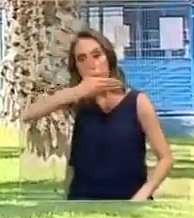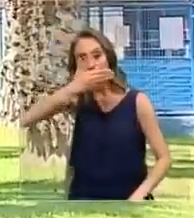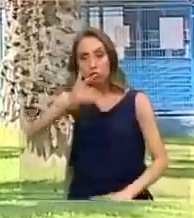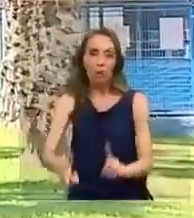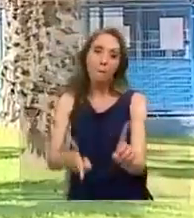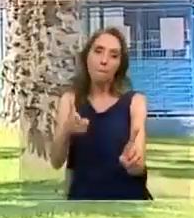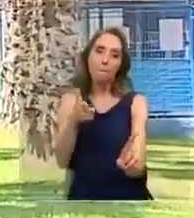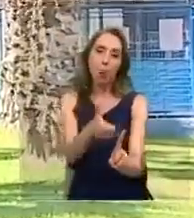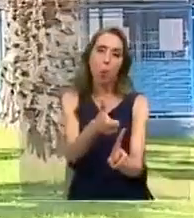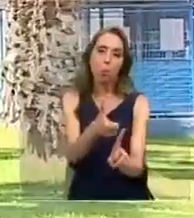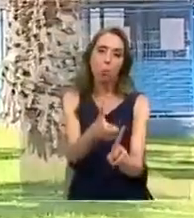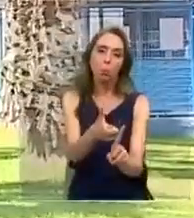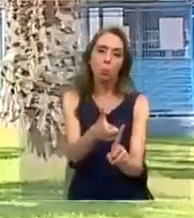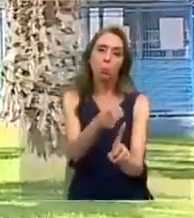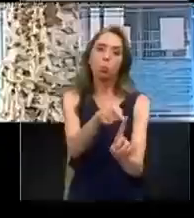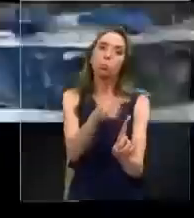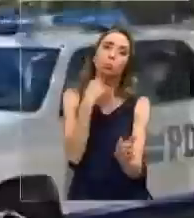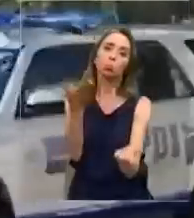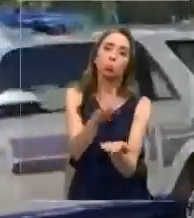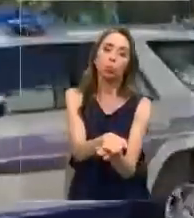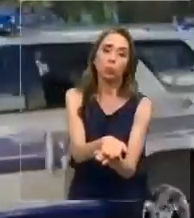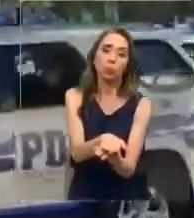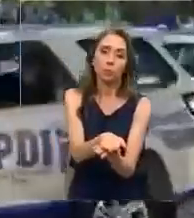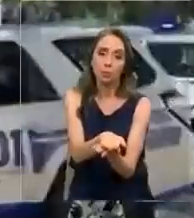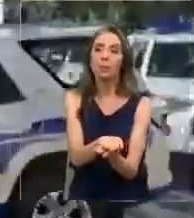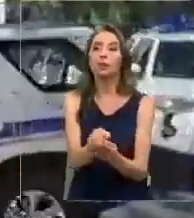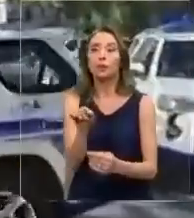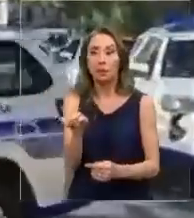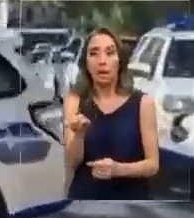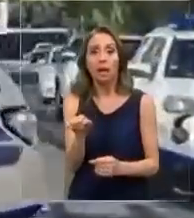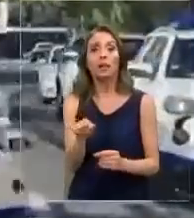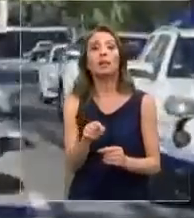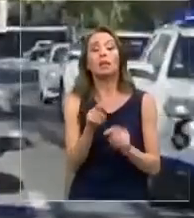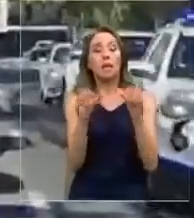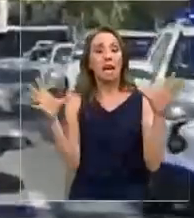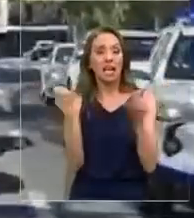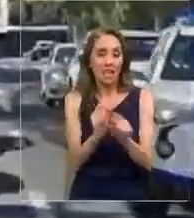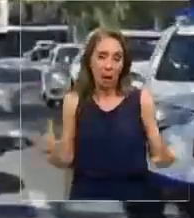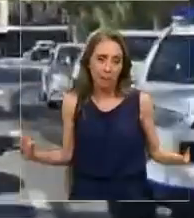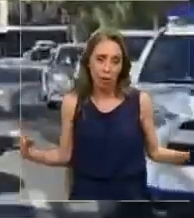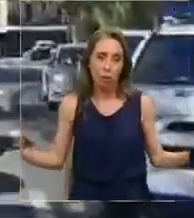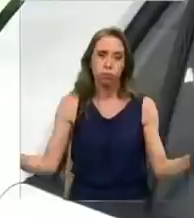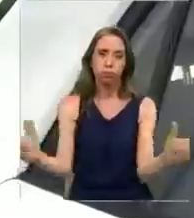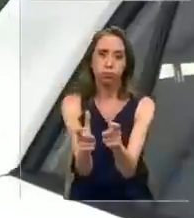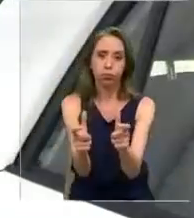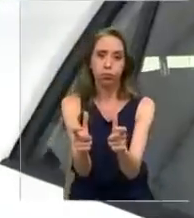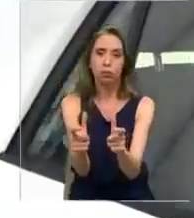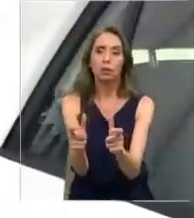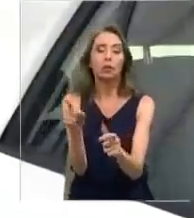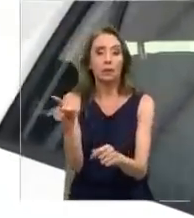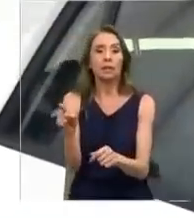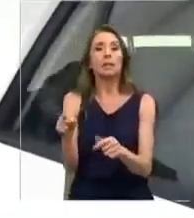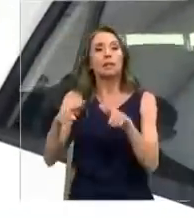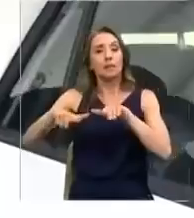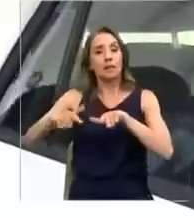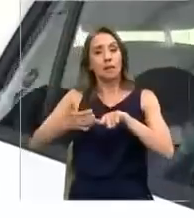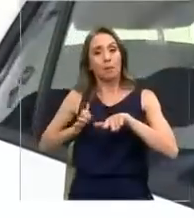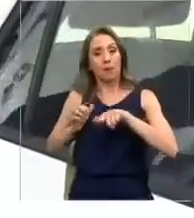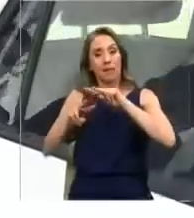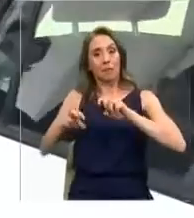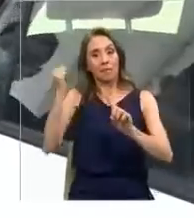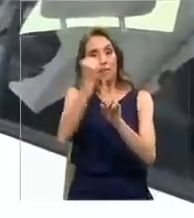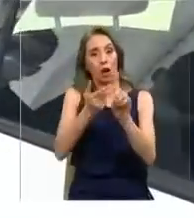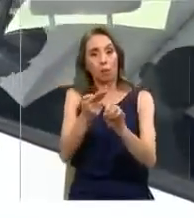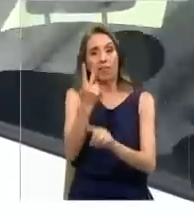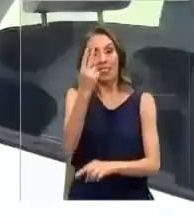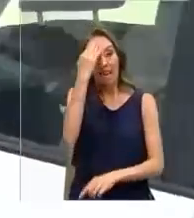disparó, mató a la persona. En este caso hubo resultados rápidos, concretos. La brigada de homicidios de la PDI logró